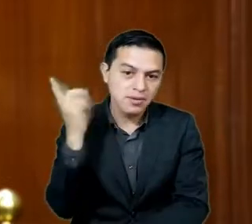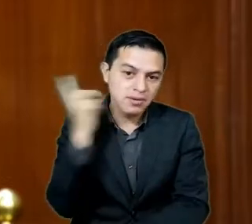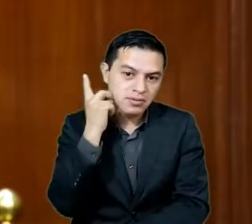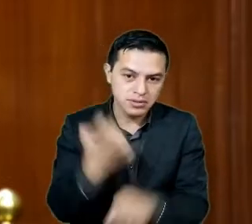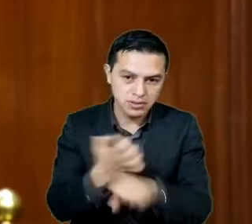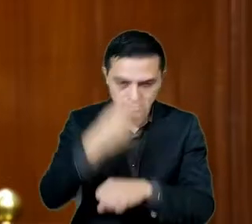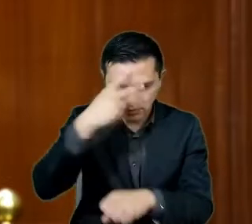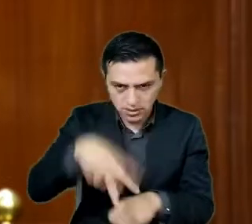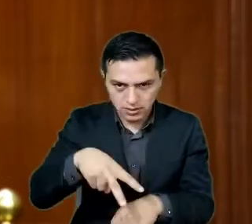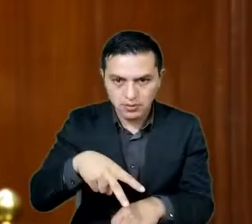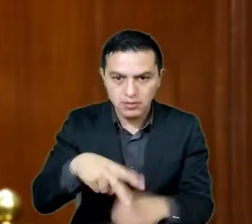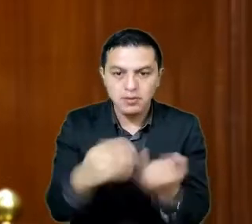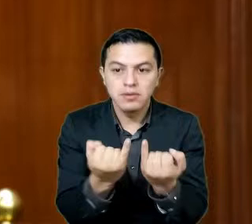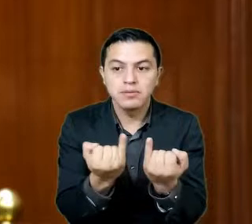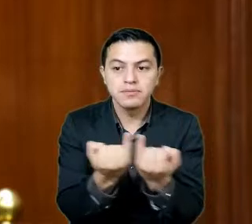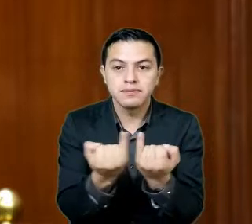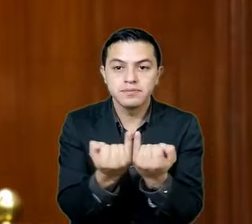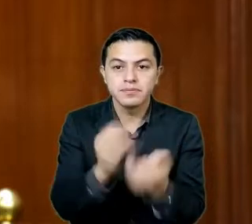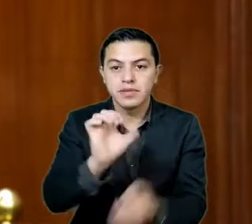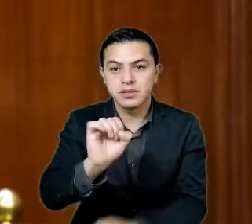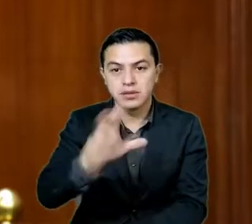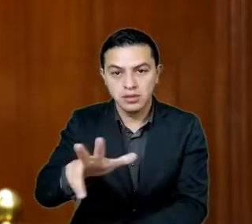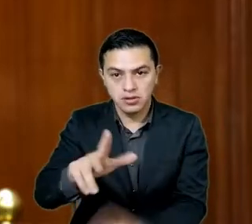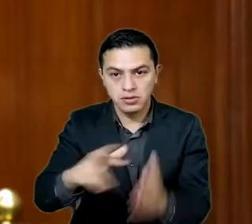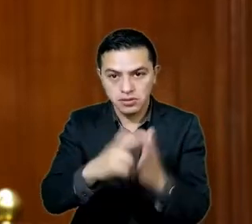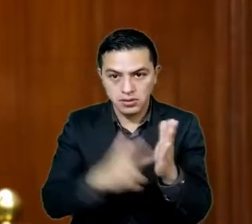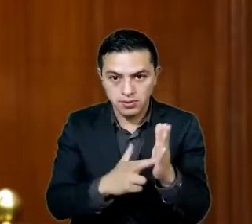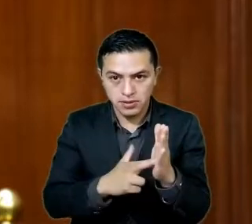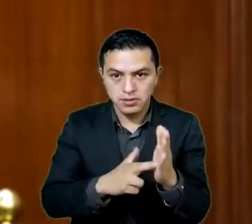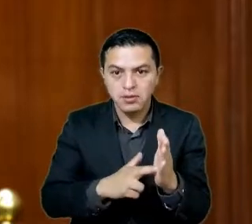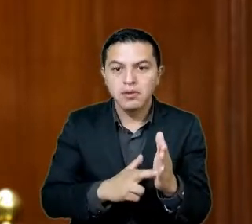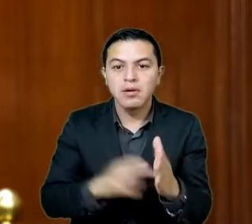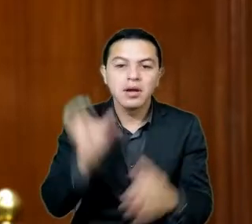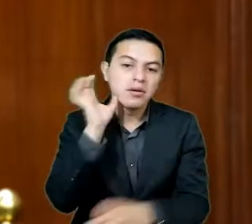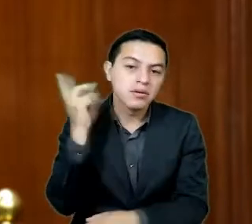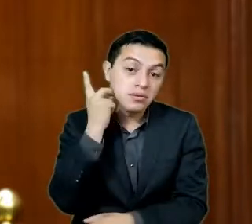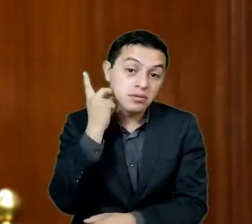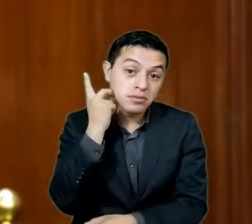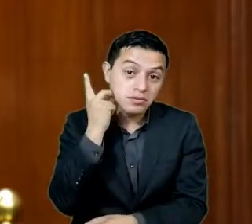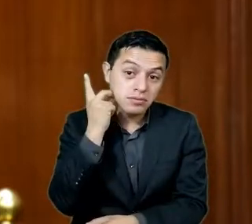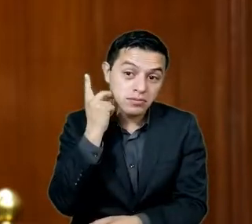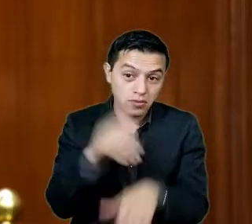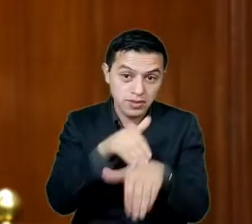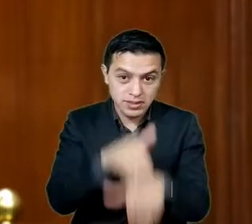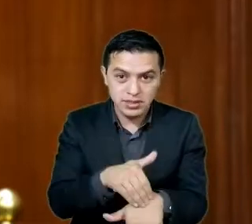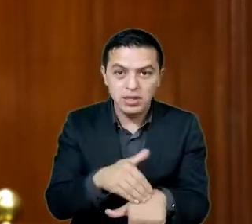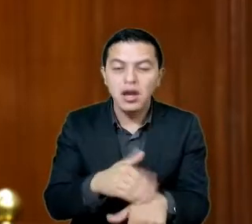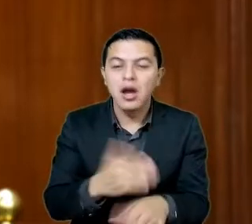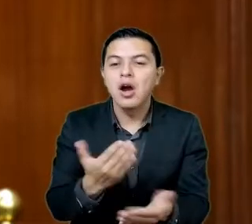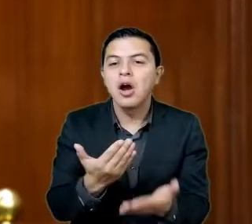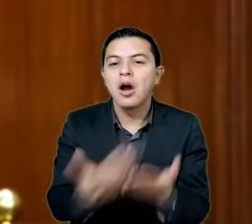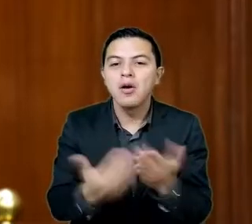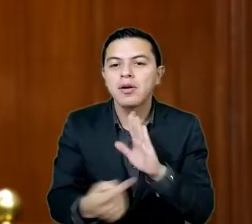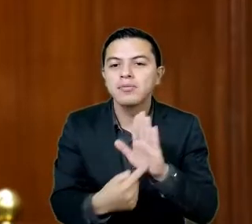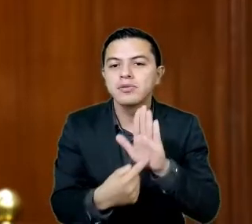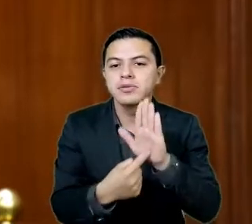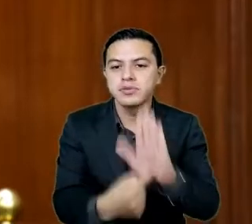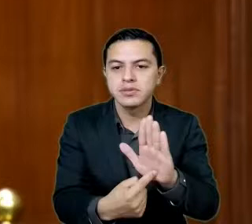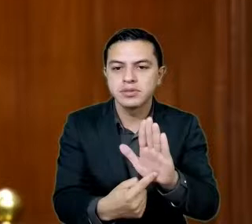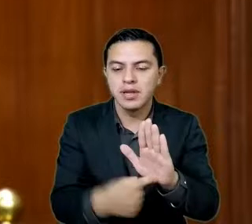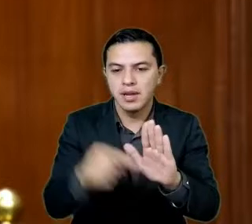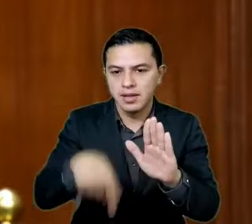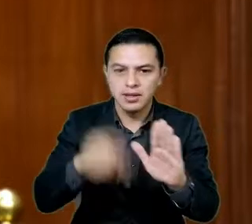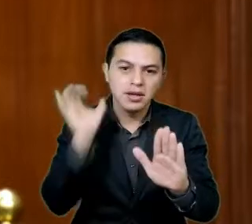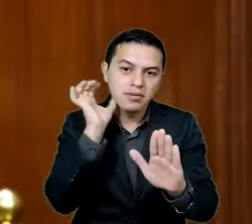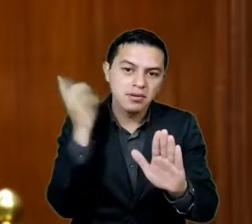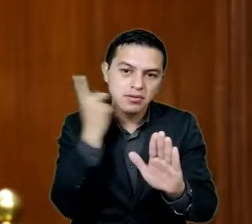México, así como 68 del Reglamento del Poder Legislativo del Estado, tengo a bien someter a consideración de este órgano legislativo la